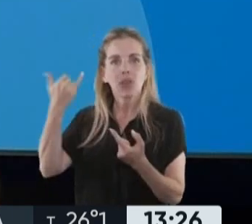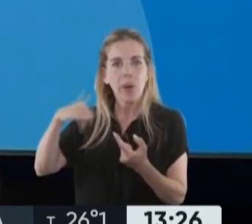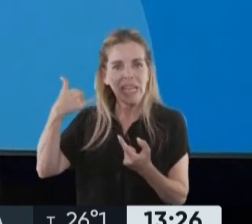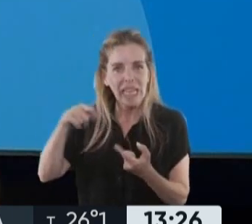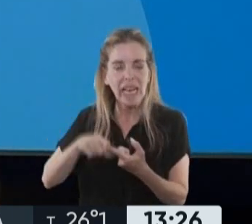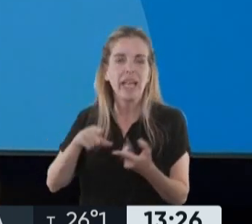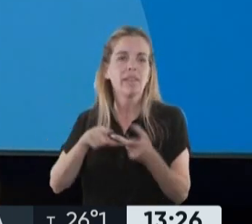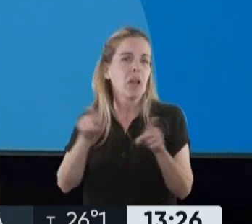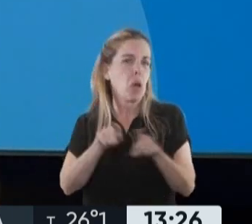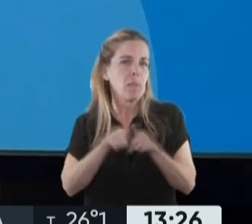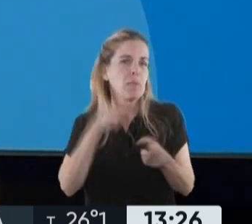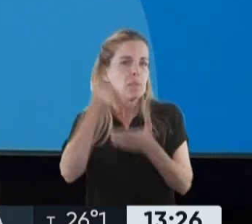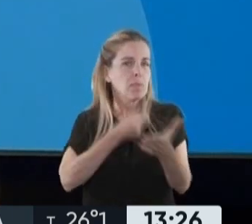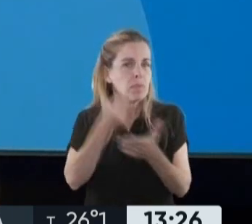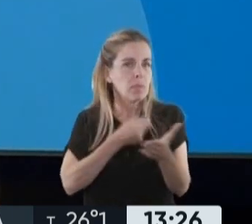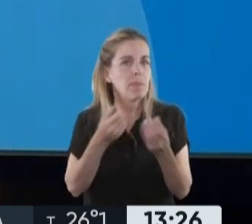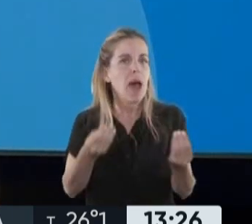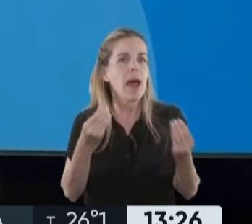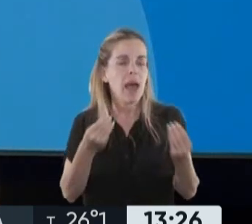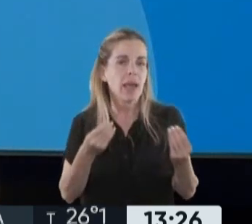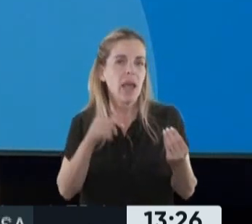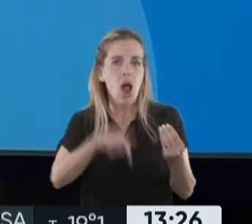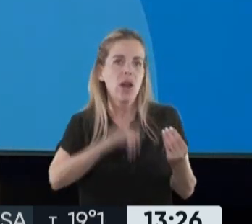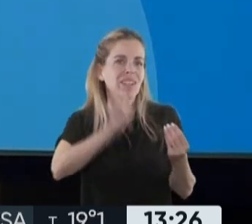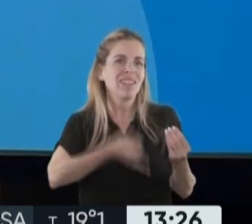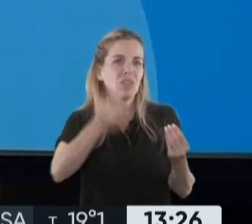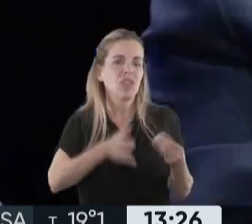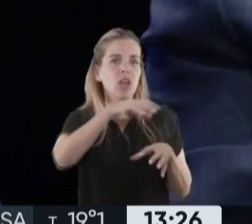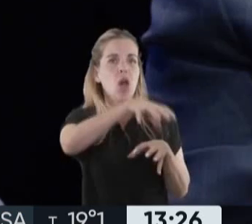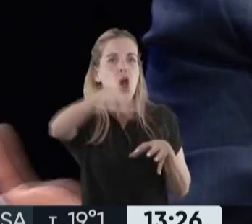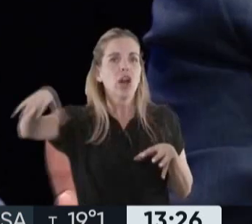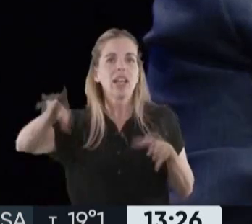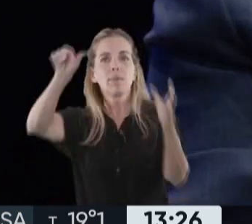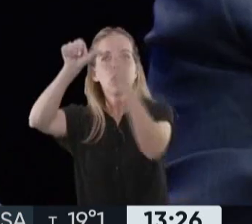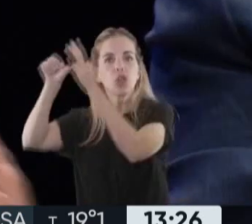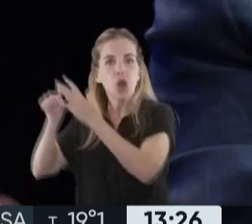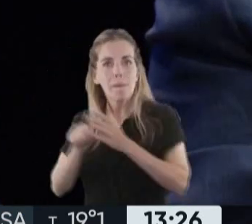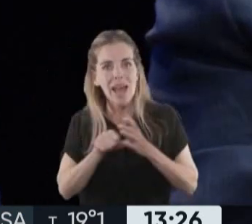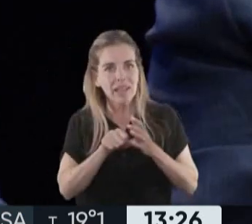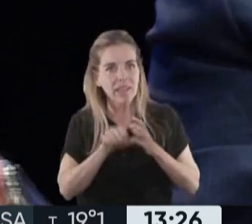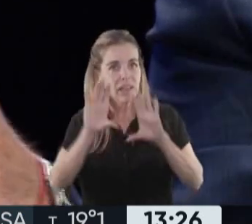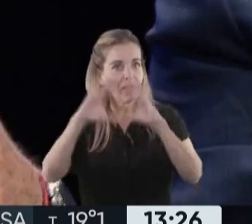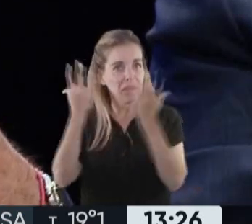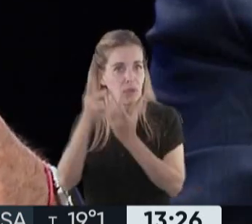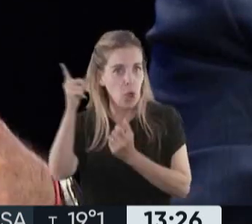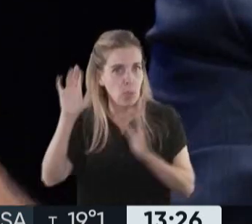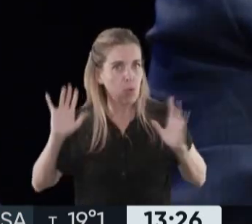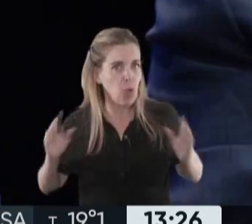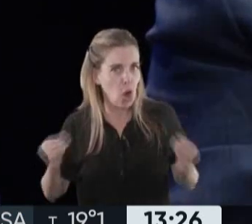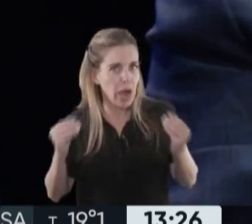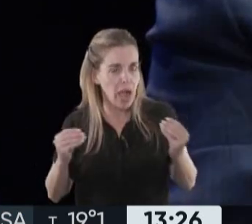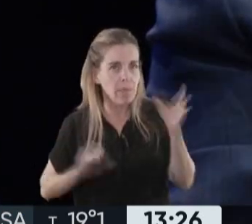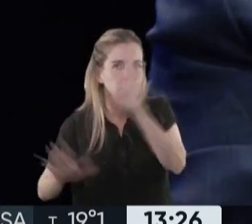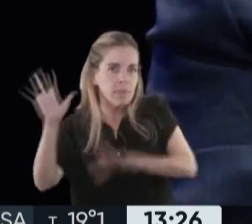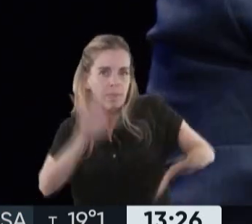la pelea para que de una vez por todas los organismos internacionales hagan un